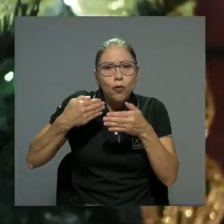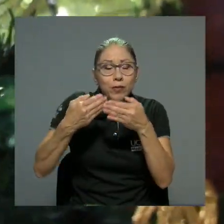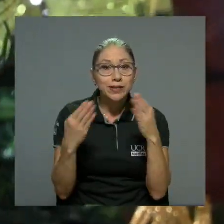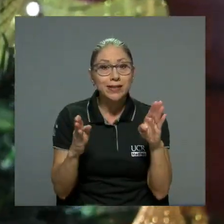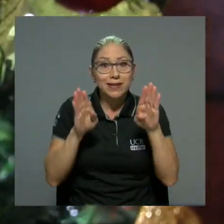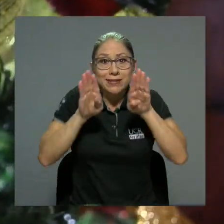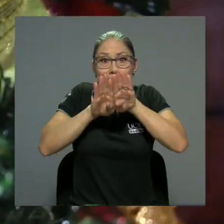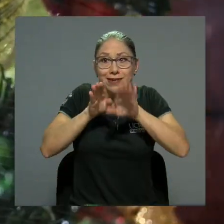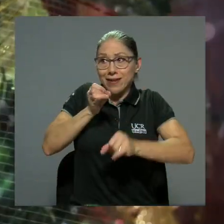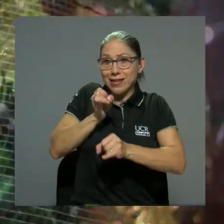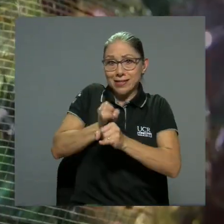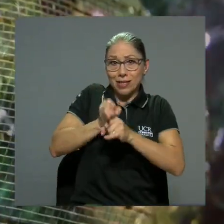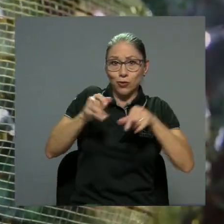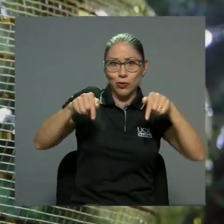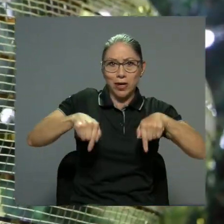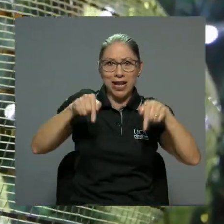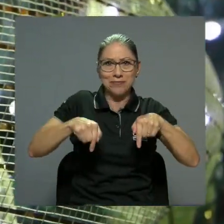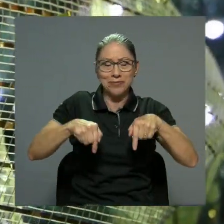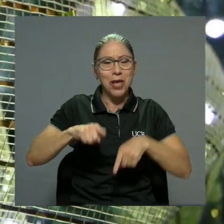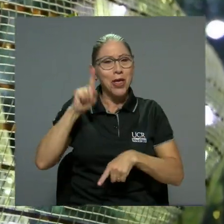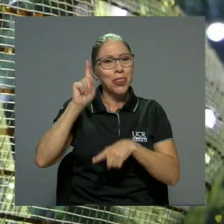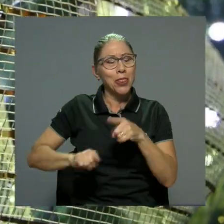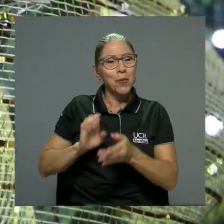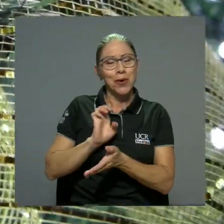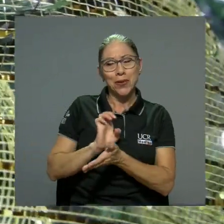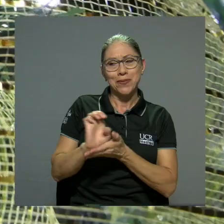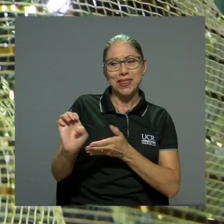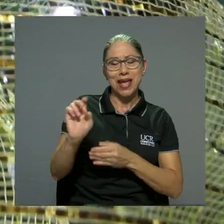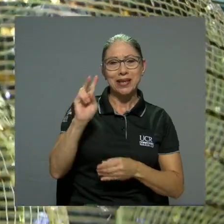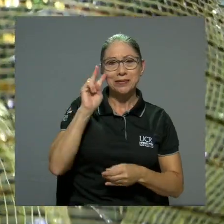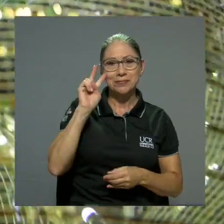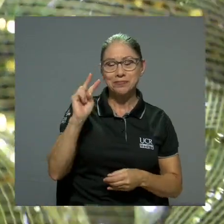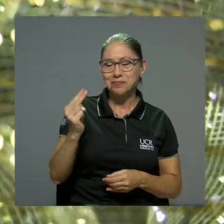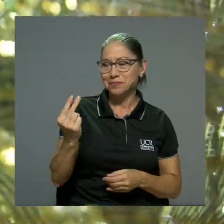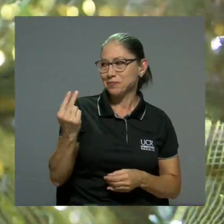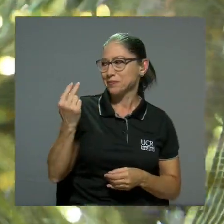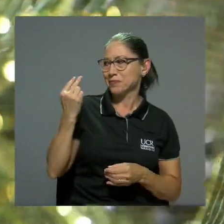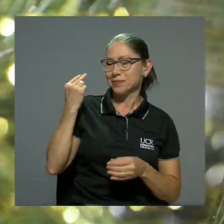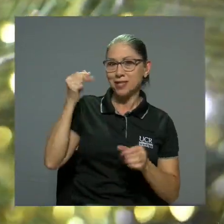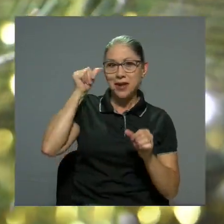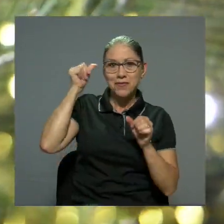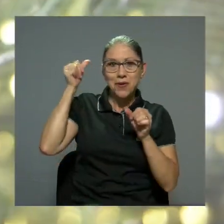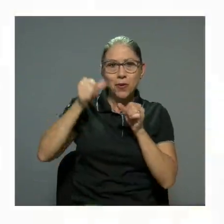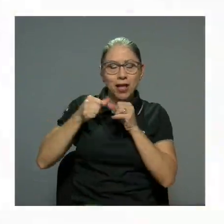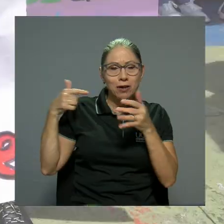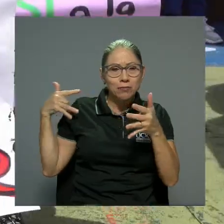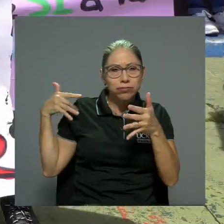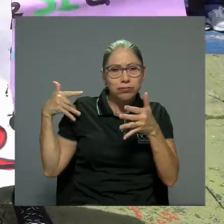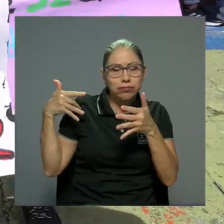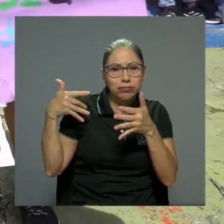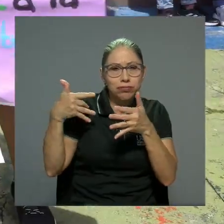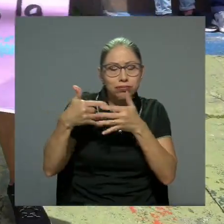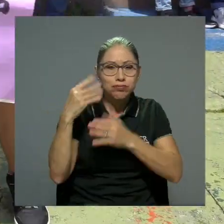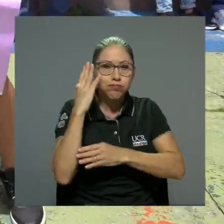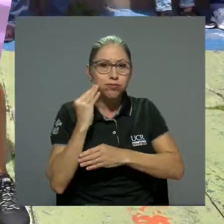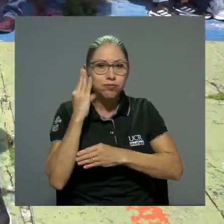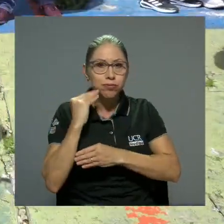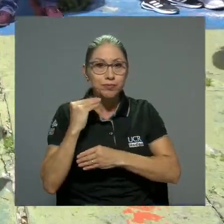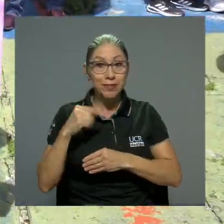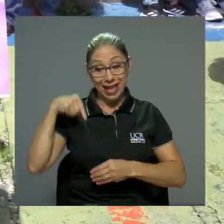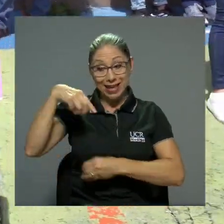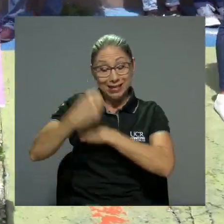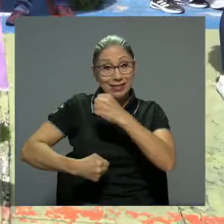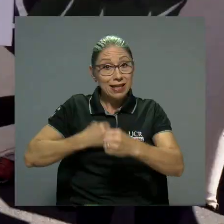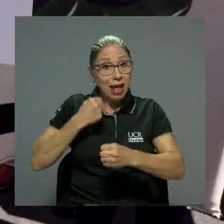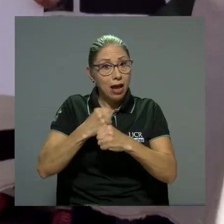conforme se acerca el cierre institucional, es inevitable volver a ver hacia atrás y recordar el camino que recorrimos.